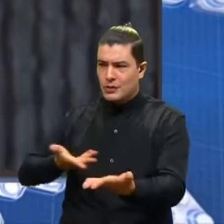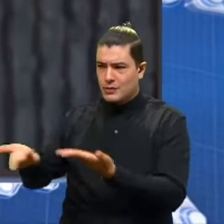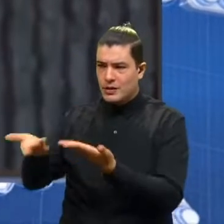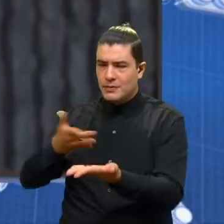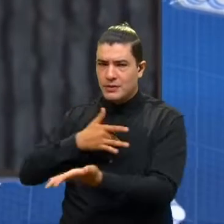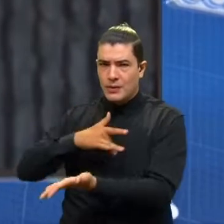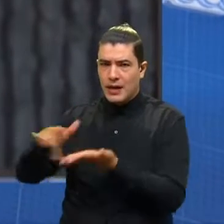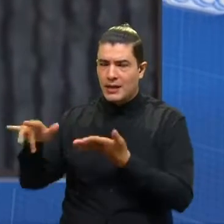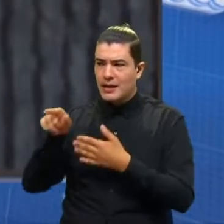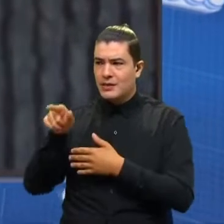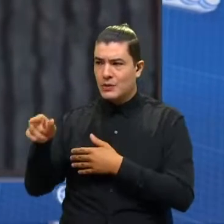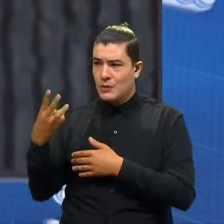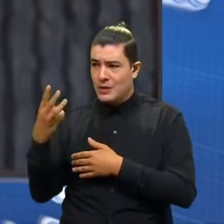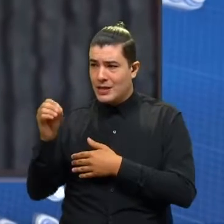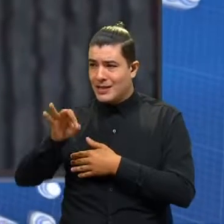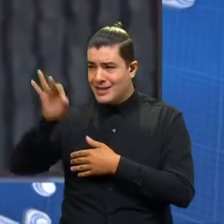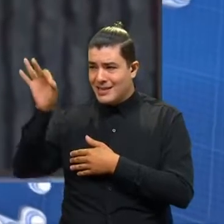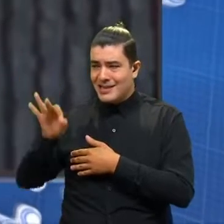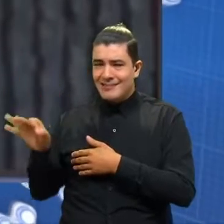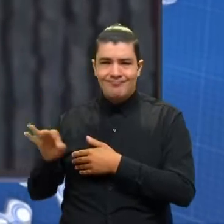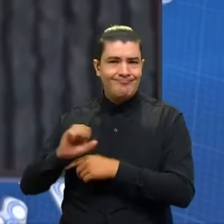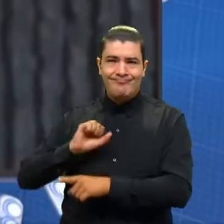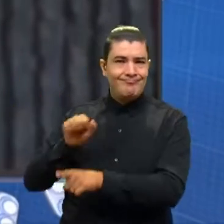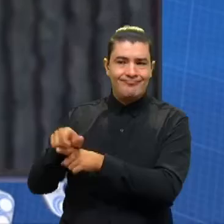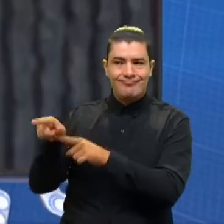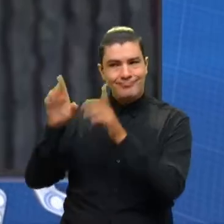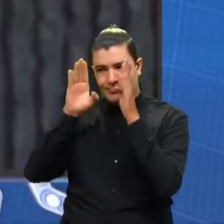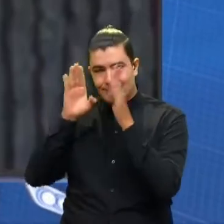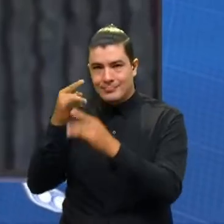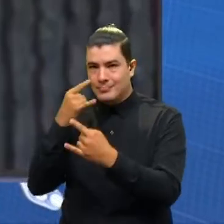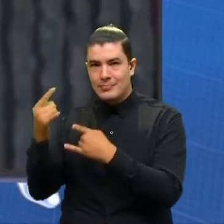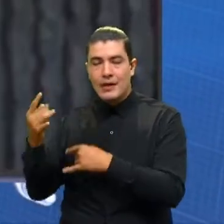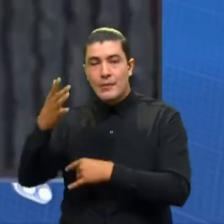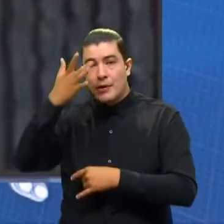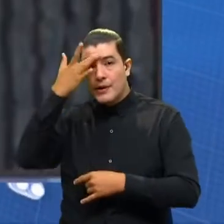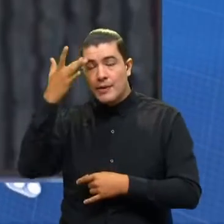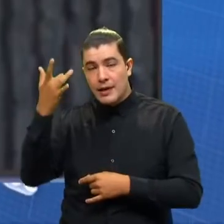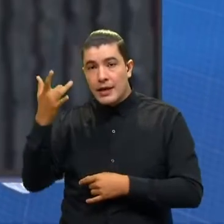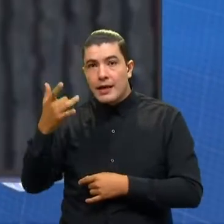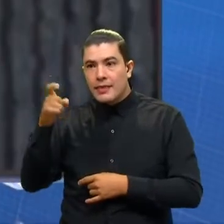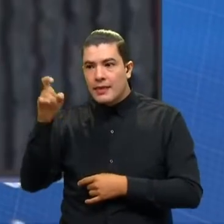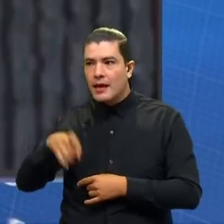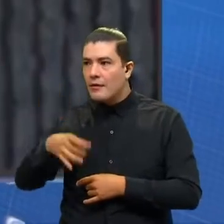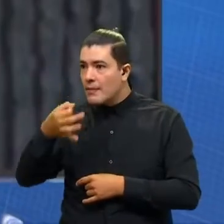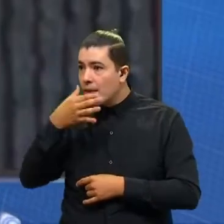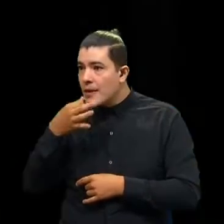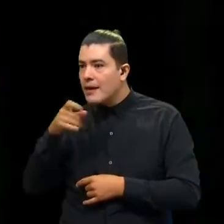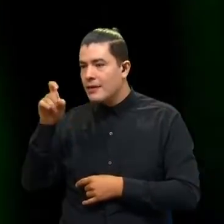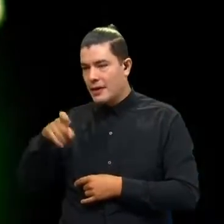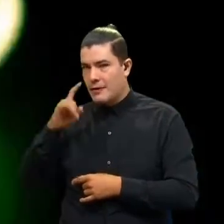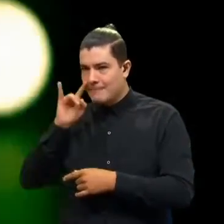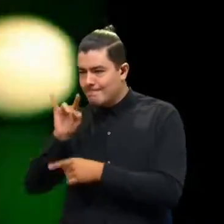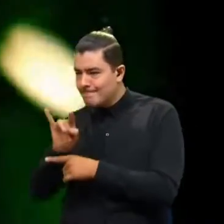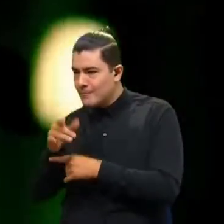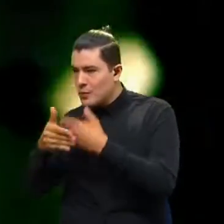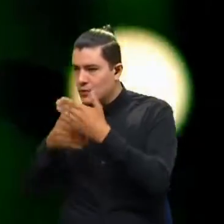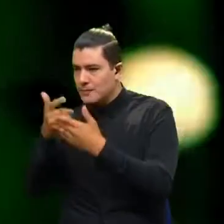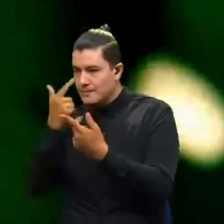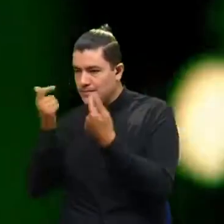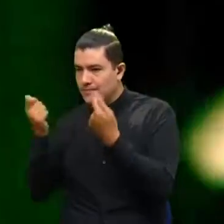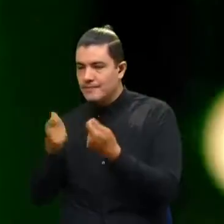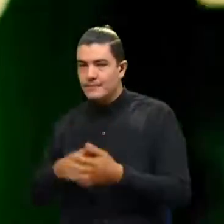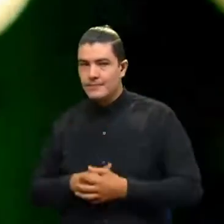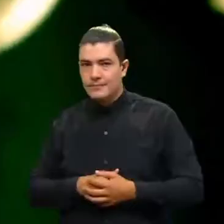urgencias, eso hace que tiene que tener una facilidad en esa posible implementación de un medicamento. La disponibilidad de